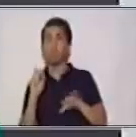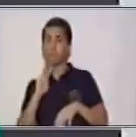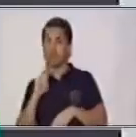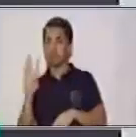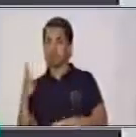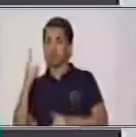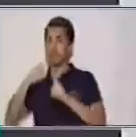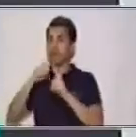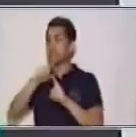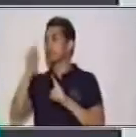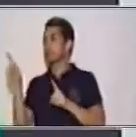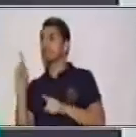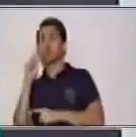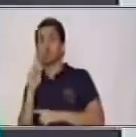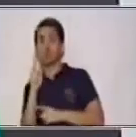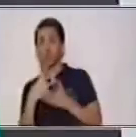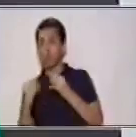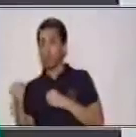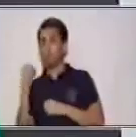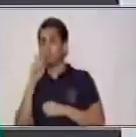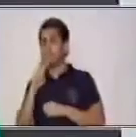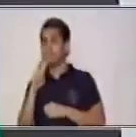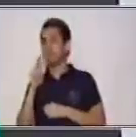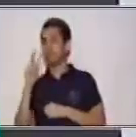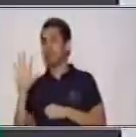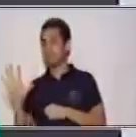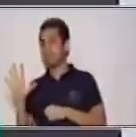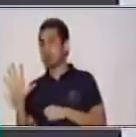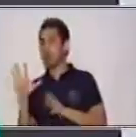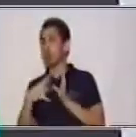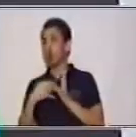24, más 1, 25, y